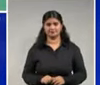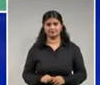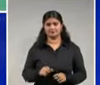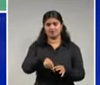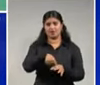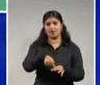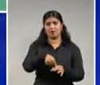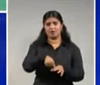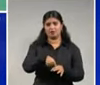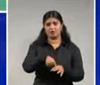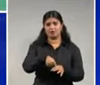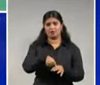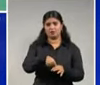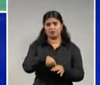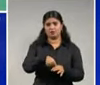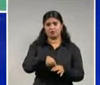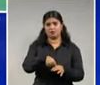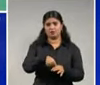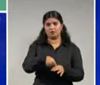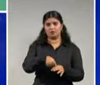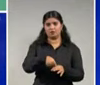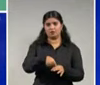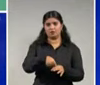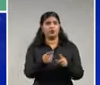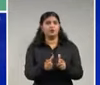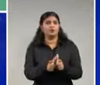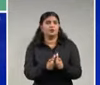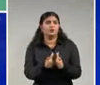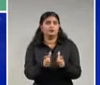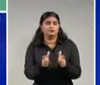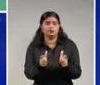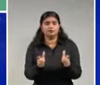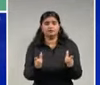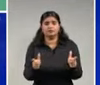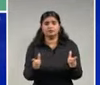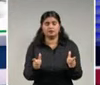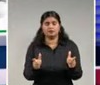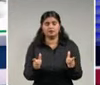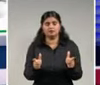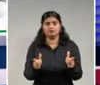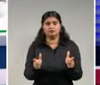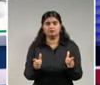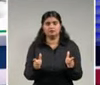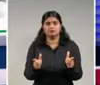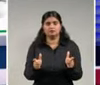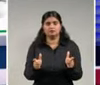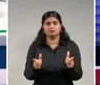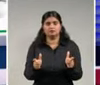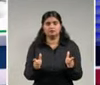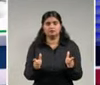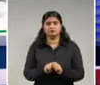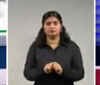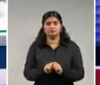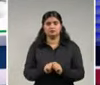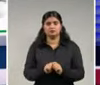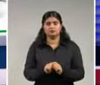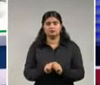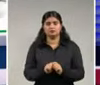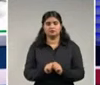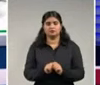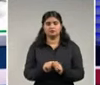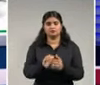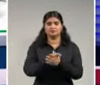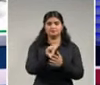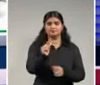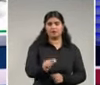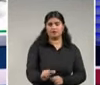ido aumentando la incidencia de COVID-19 y como usted ha podido notar en el mapa que mostramos, Mayabeque,